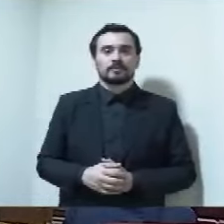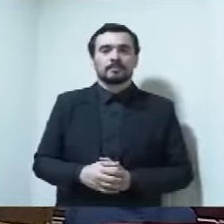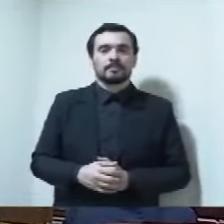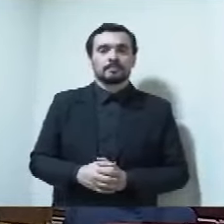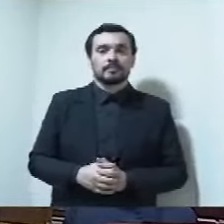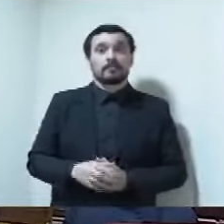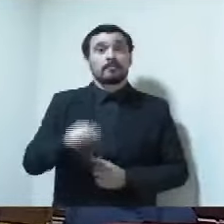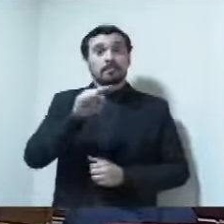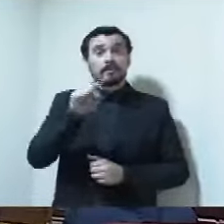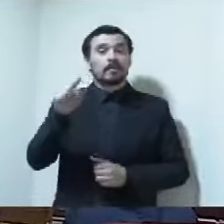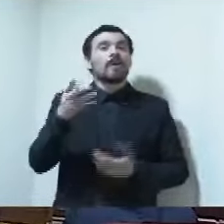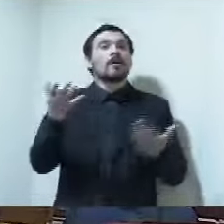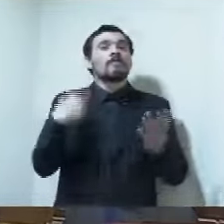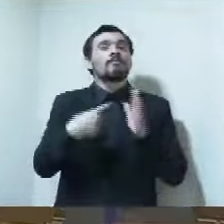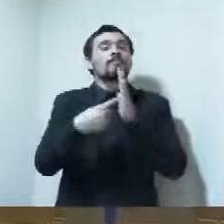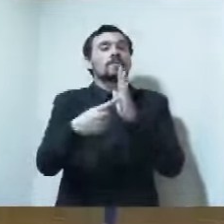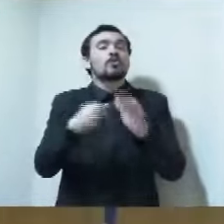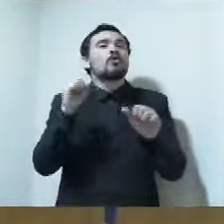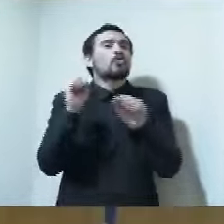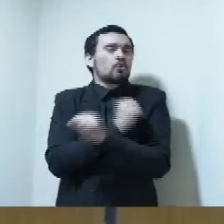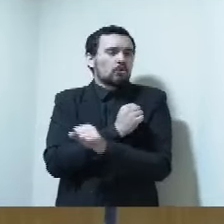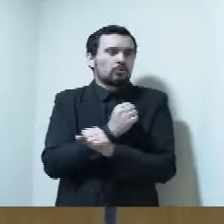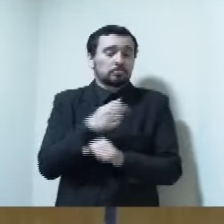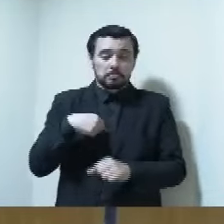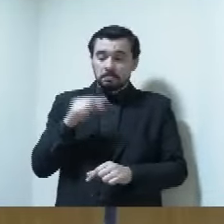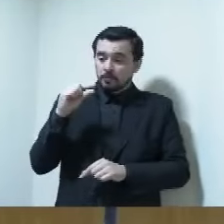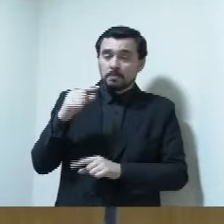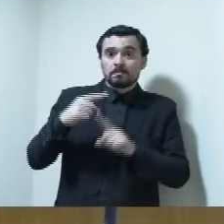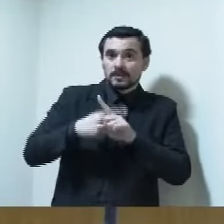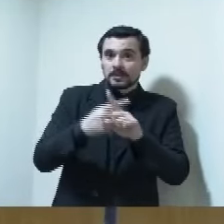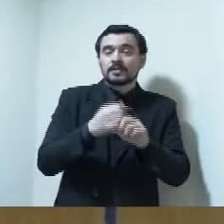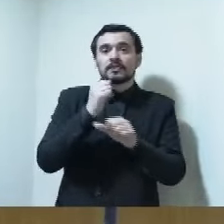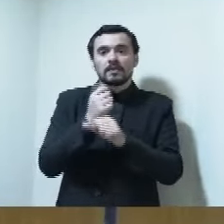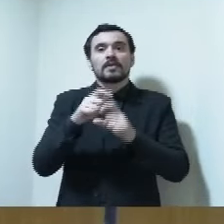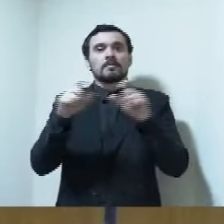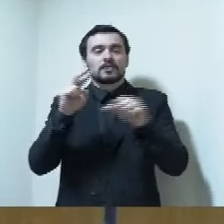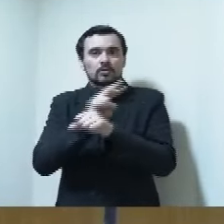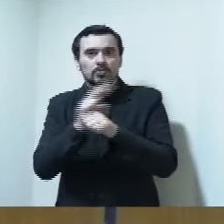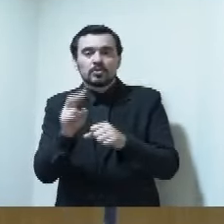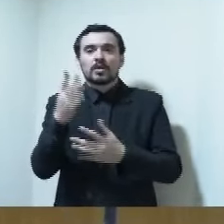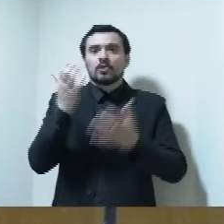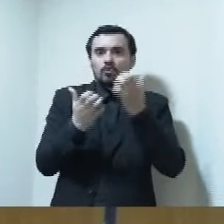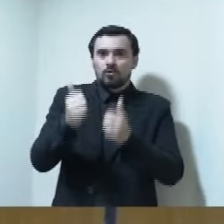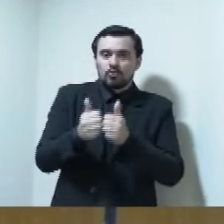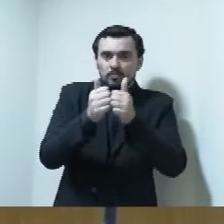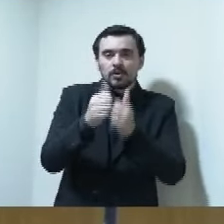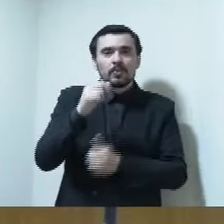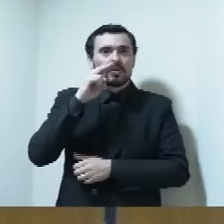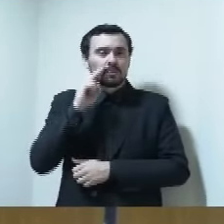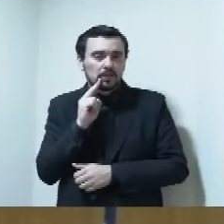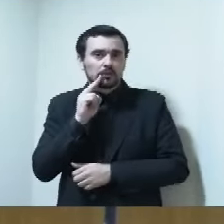Estos han sido los logros principales en estos meses en los pilares de seguridad, crecimiento económico,